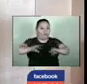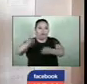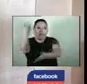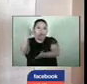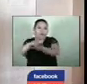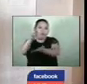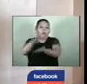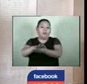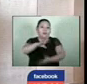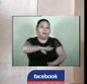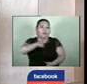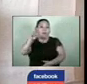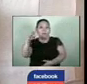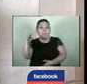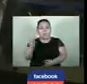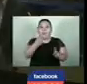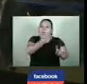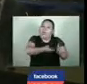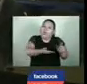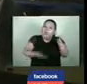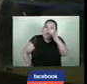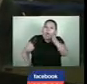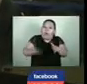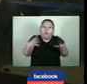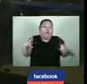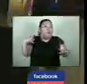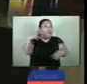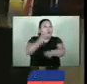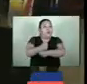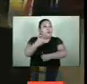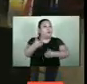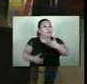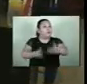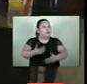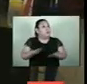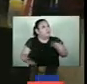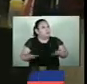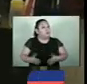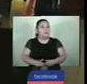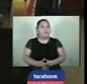para el 20 de septiembre. Figueroa podría someterse a un proceso abreviado.